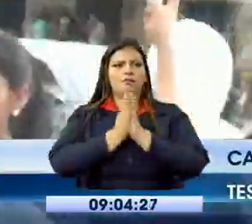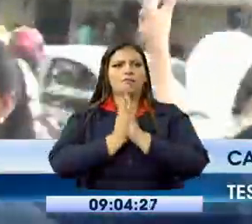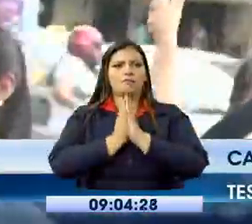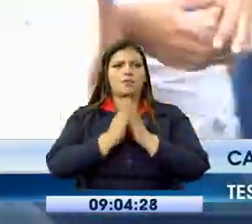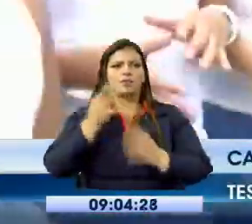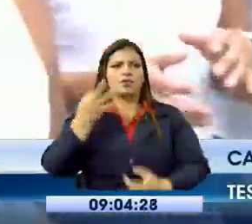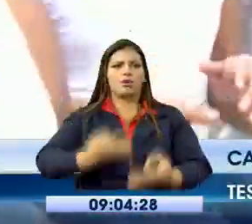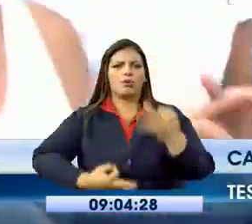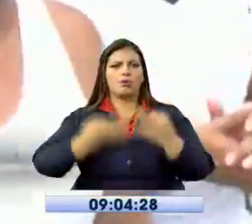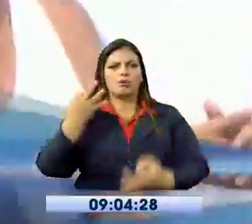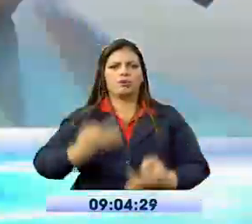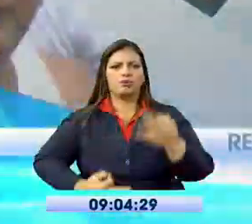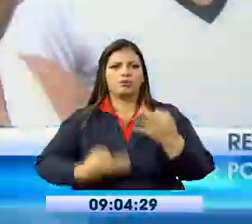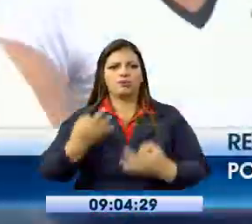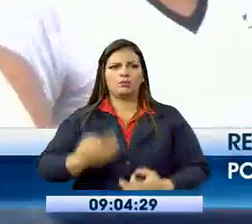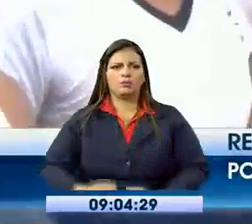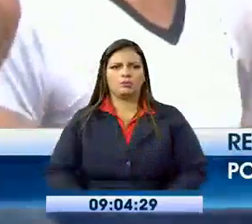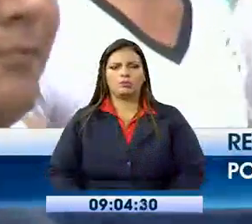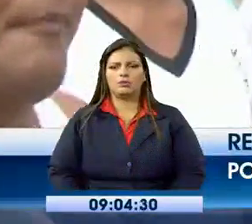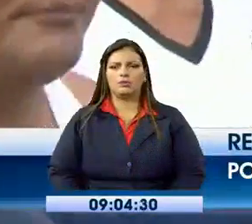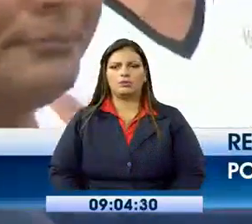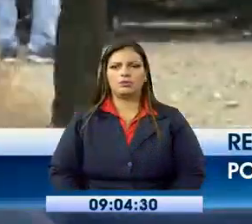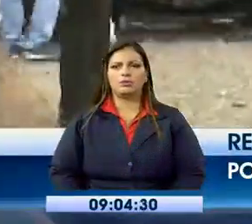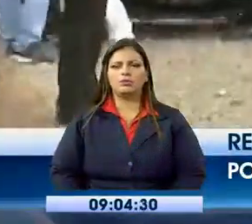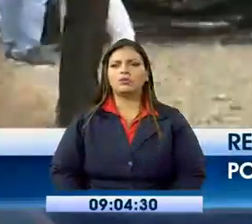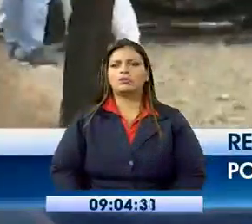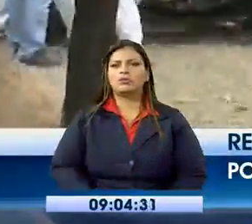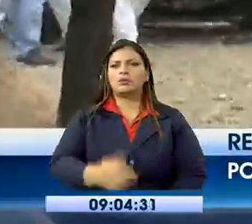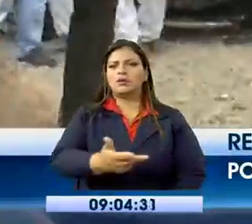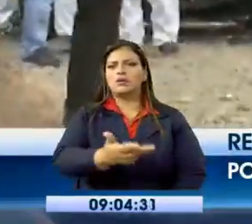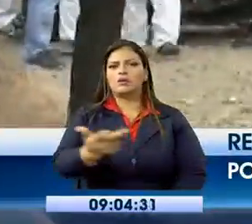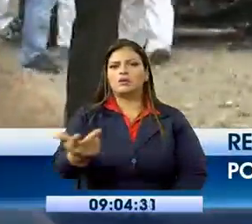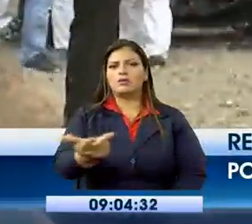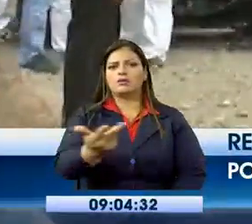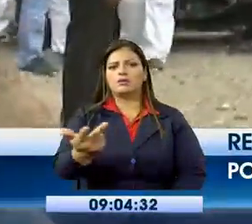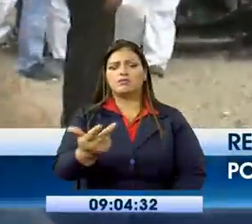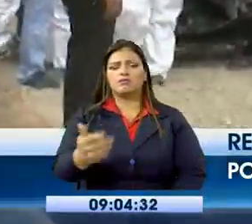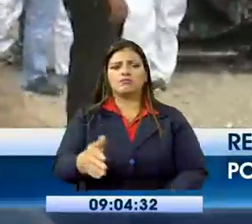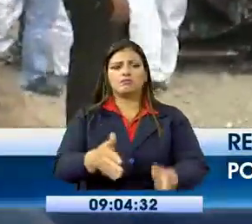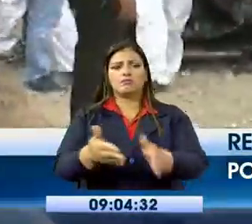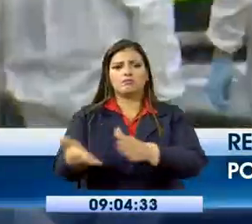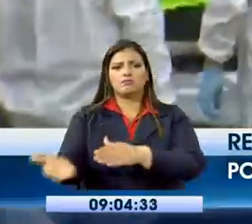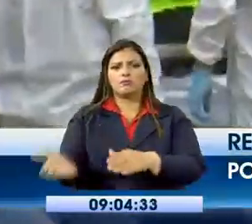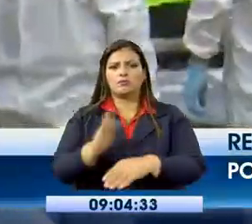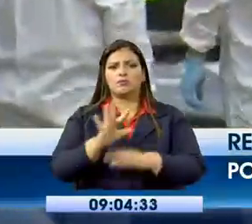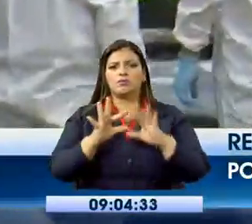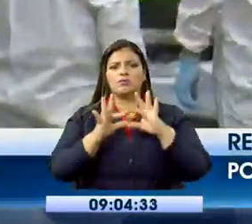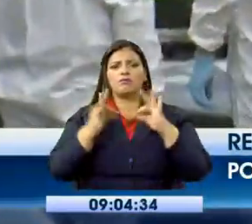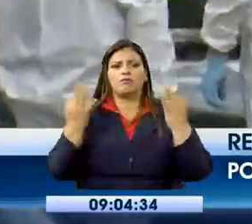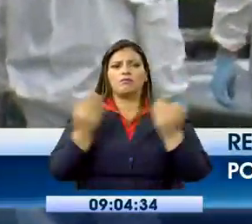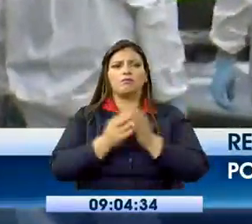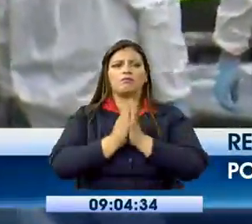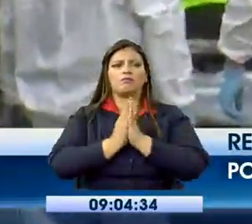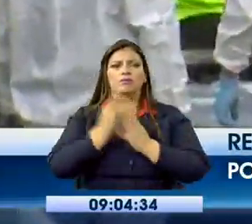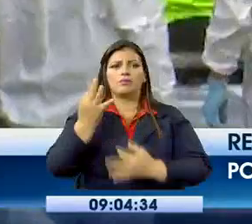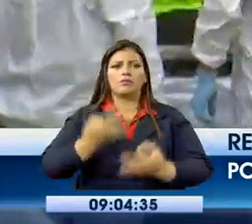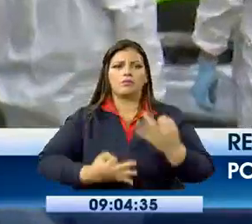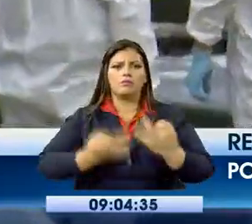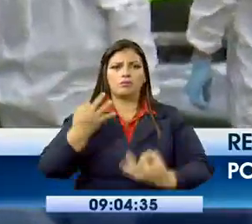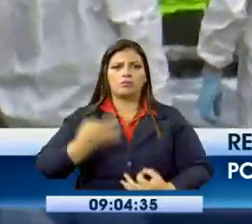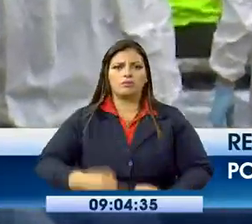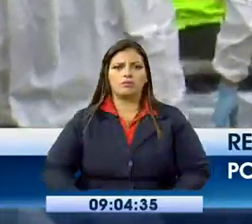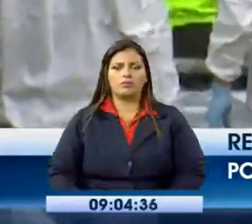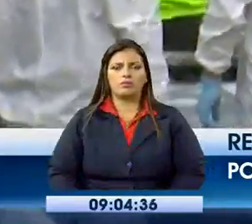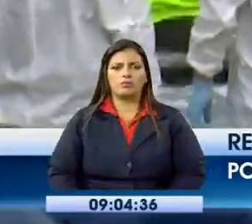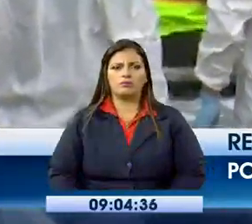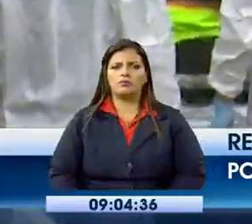esto que está pasando. Familiares y amigos de las víctimas exigen justicia. y un esclarecimiento del hecho. Que la gente no